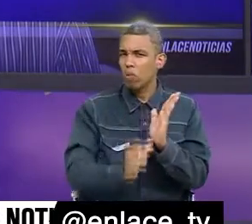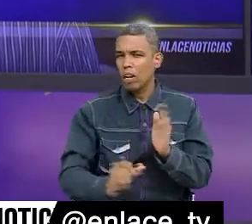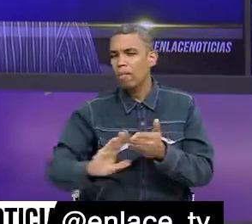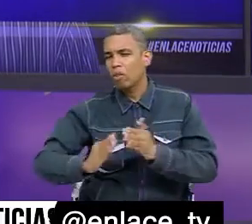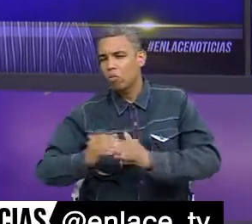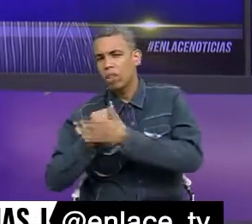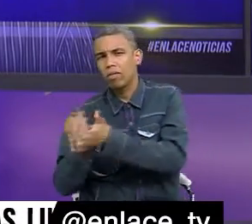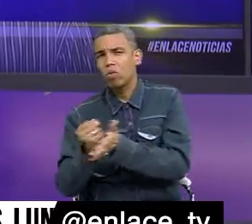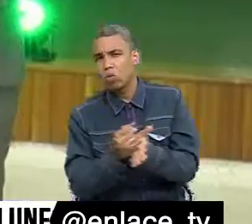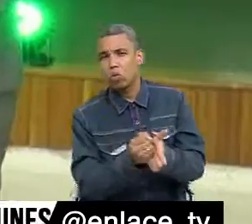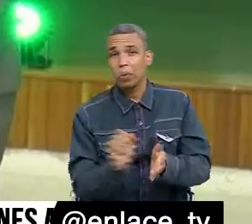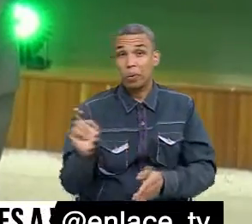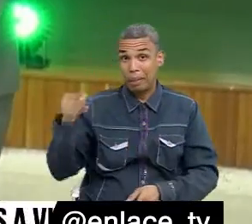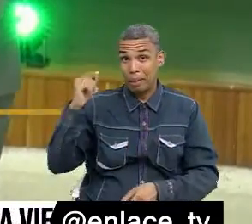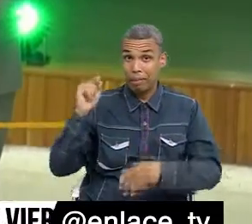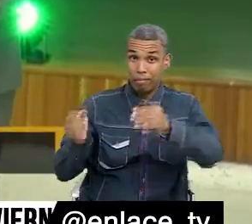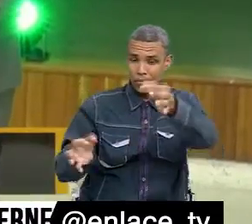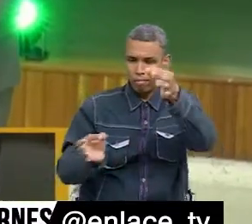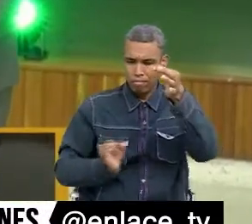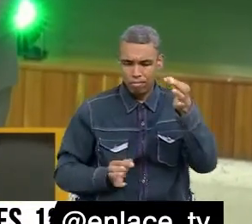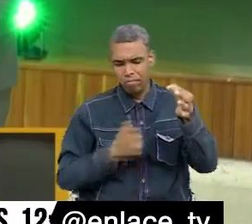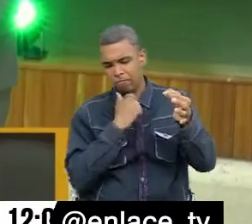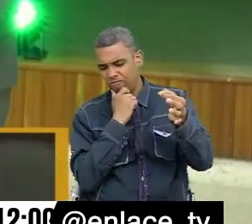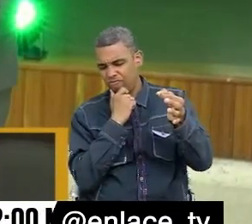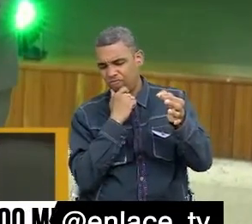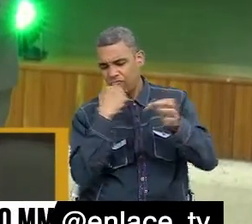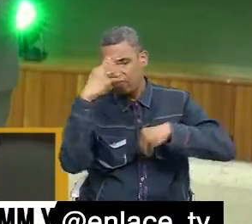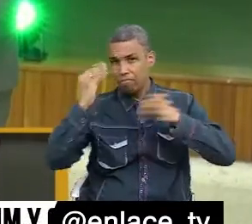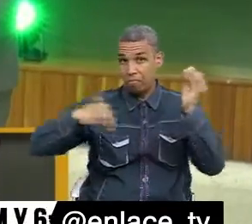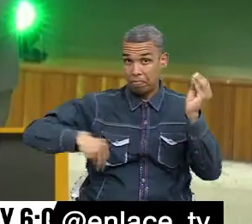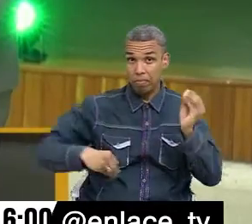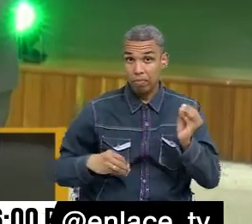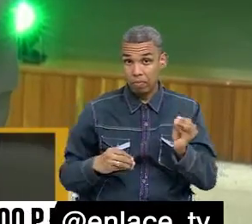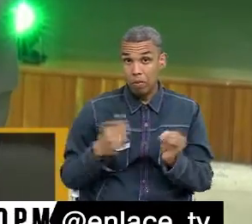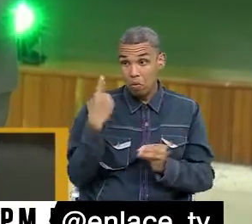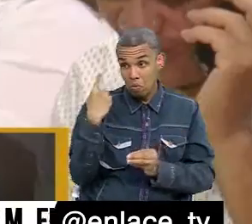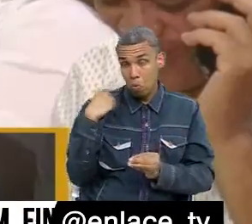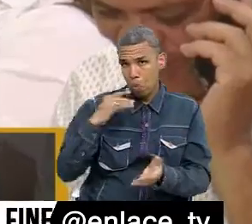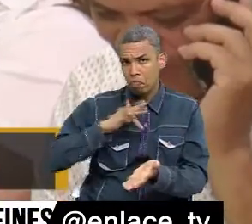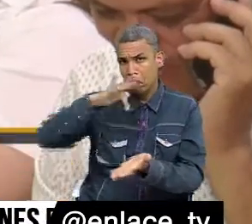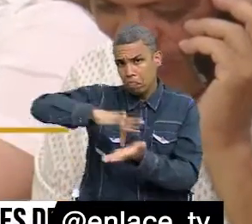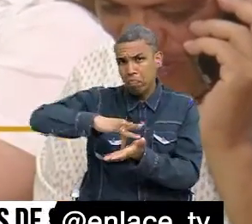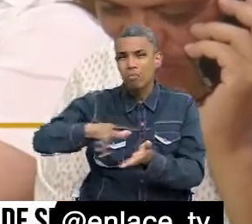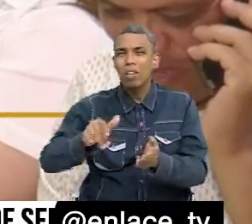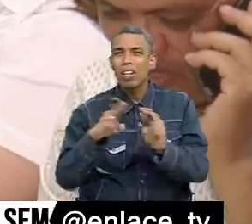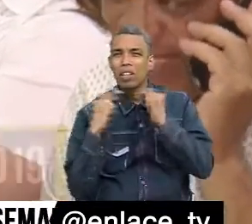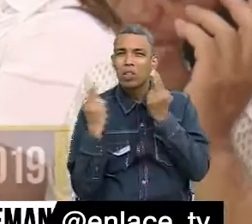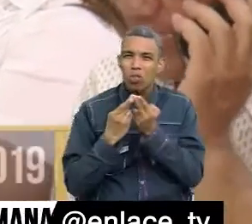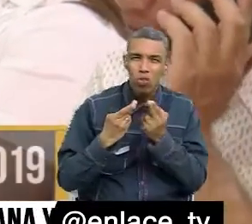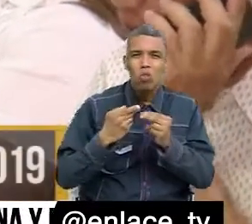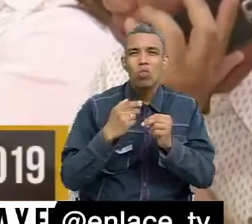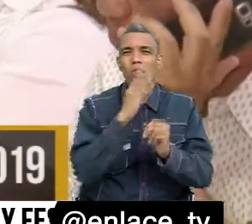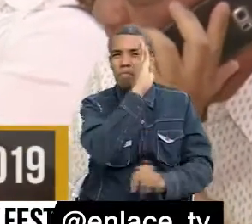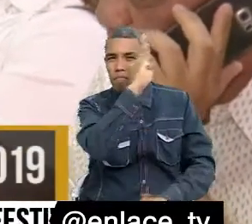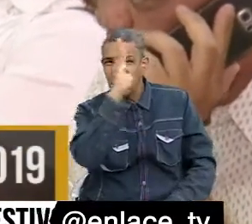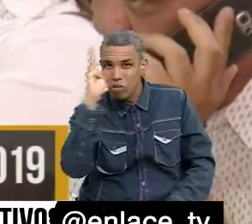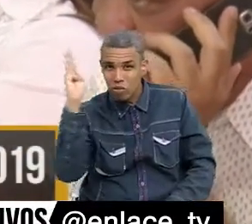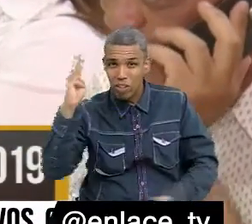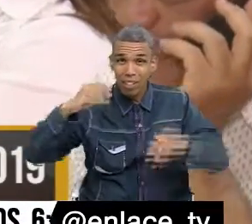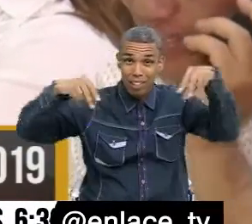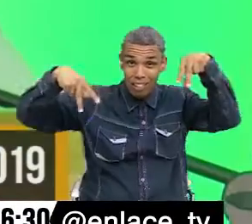locales. Durante la jornada que se cumplió en la biblioteca Alejandro Galvis Galvis de la UIS, varios líderes del departamento y de Barranca Bermeja, así